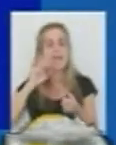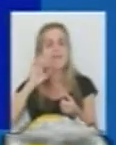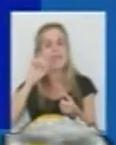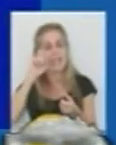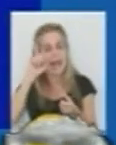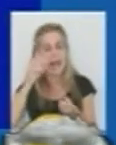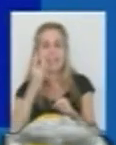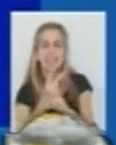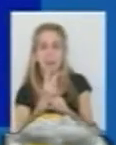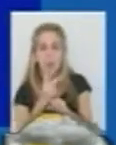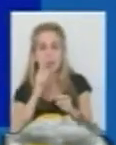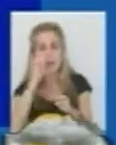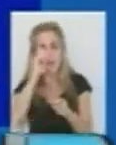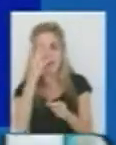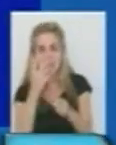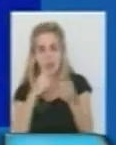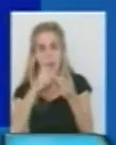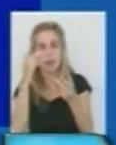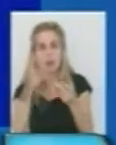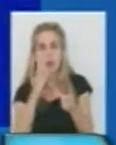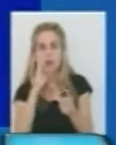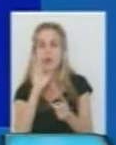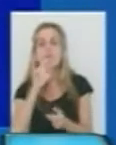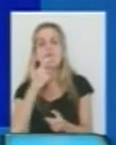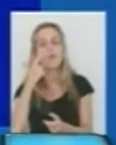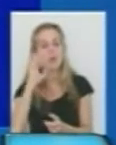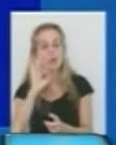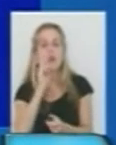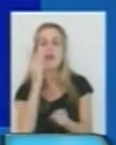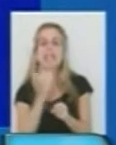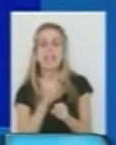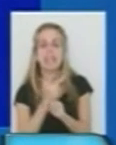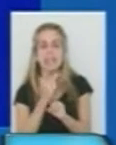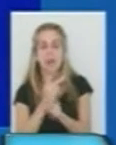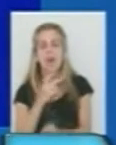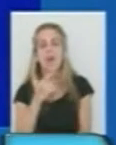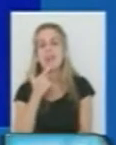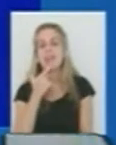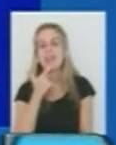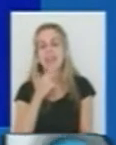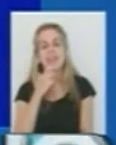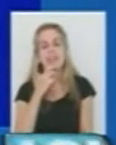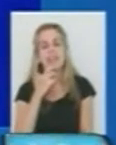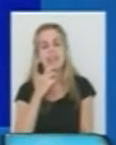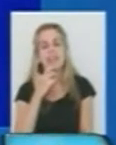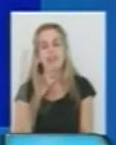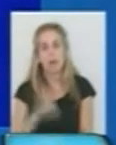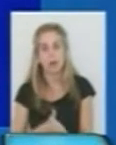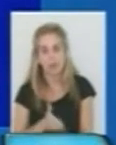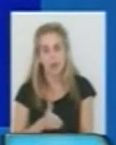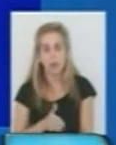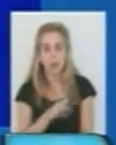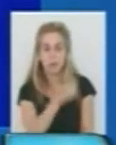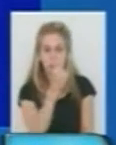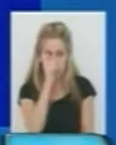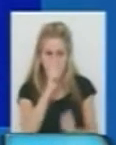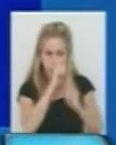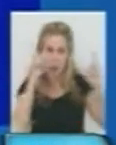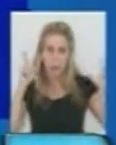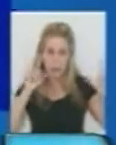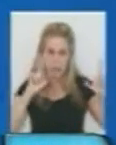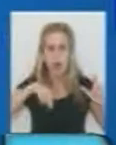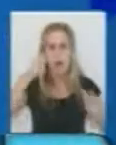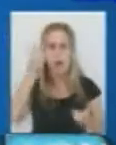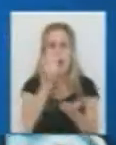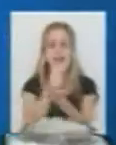24, Bocio tercero, 19-4. A mí me sorprendió porque yo decía, bueno, hay otros candidatos al Frente para la Victoria que pueden medir, Espinosa,